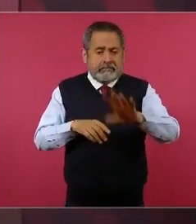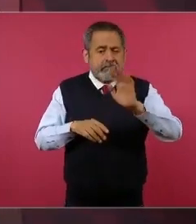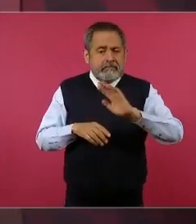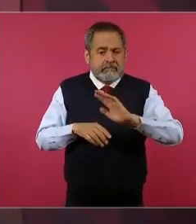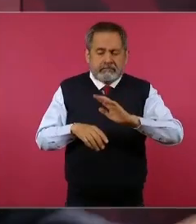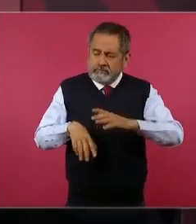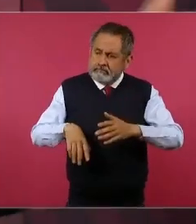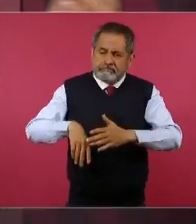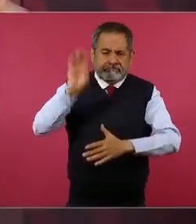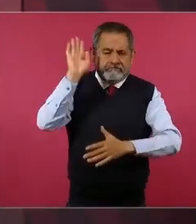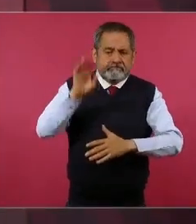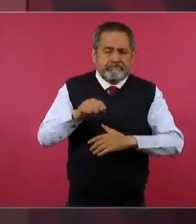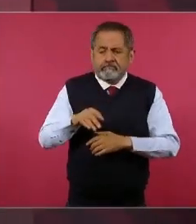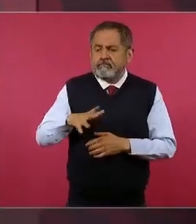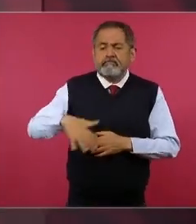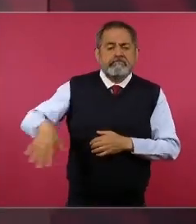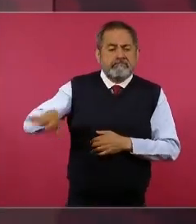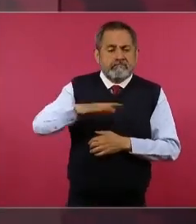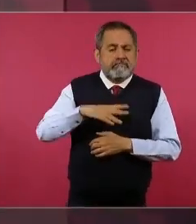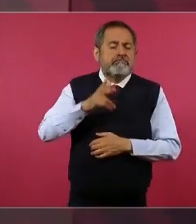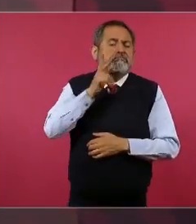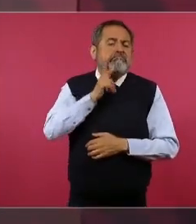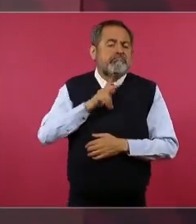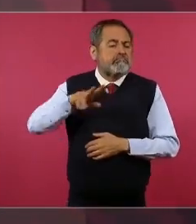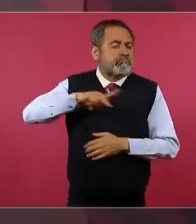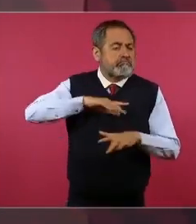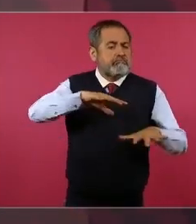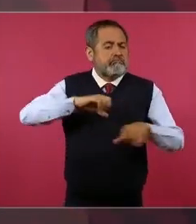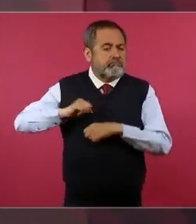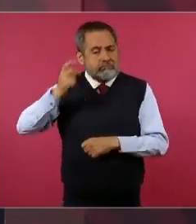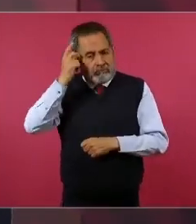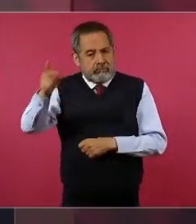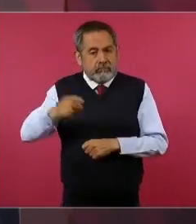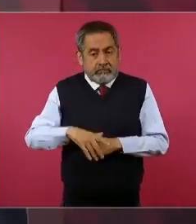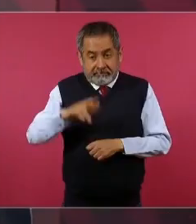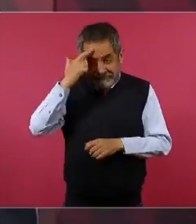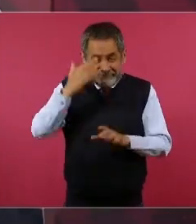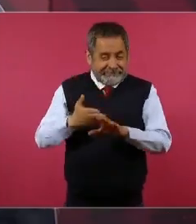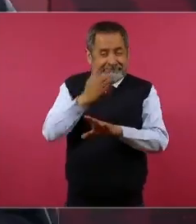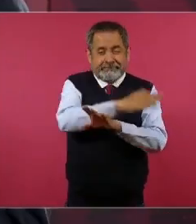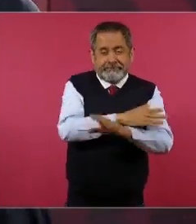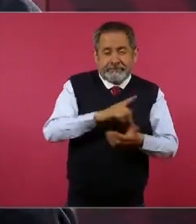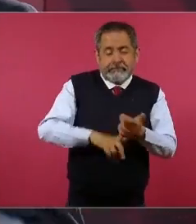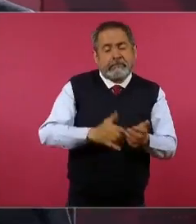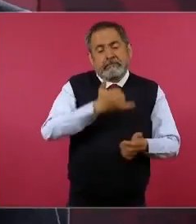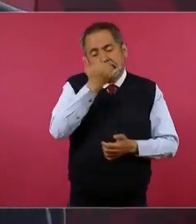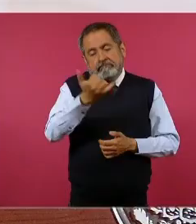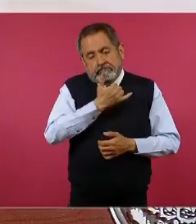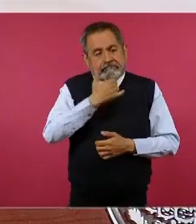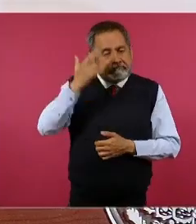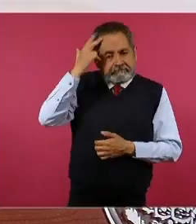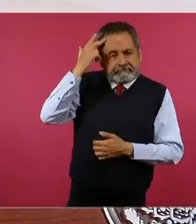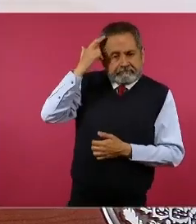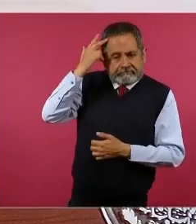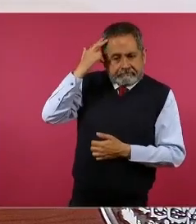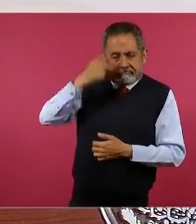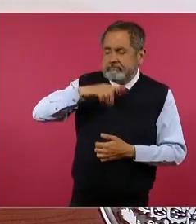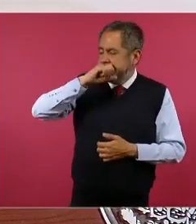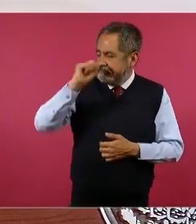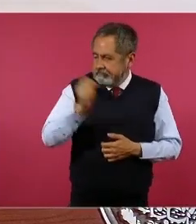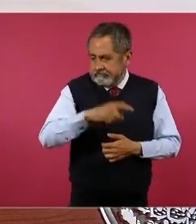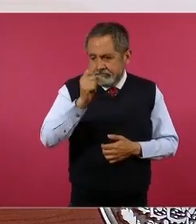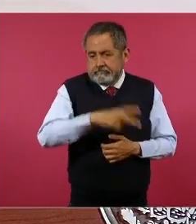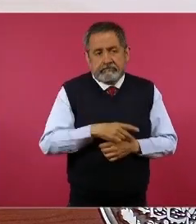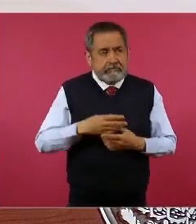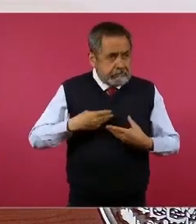para recuperar nuestro petróleo, que Porfirio Díaz había cometido el error, como en otros casos,